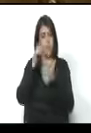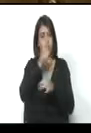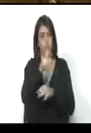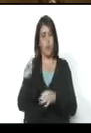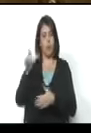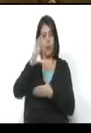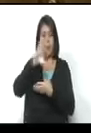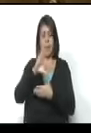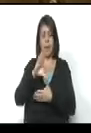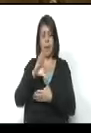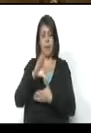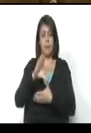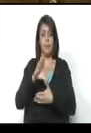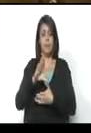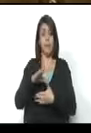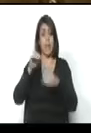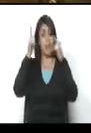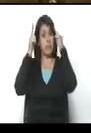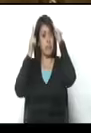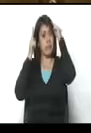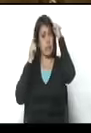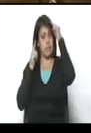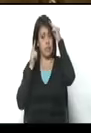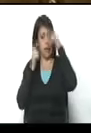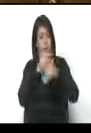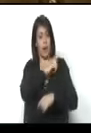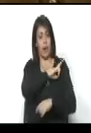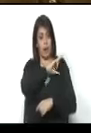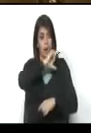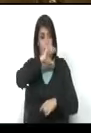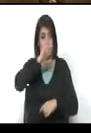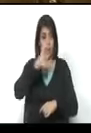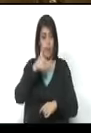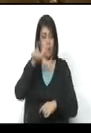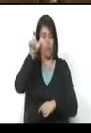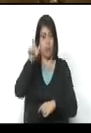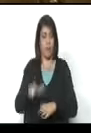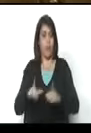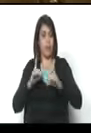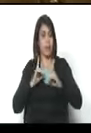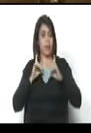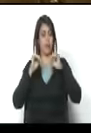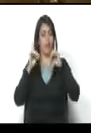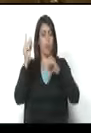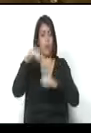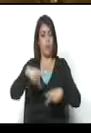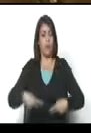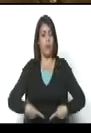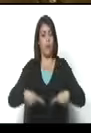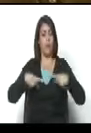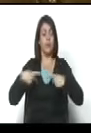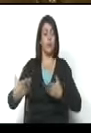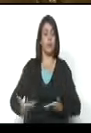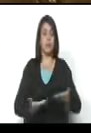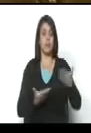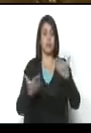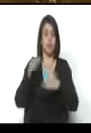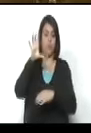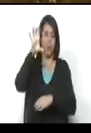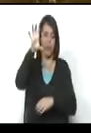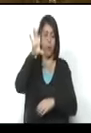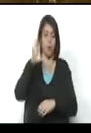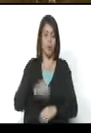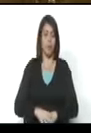de América. Que el comandante Hugo Rafael Chávez Frías dedicó la mayor parte de su vida al servicio de la